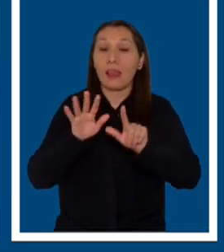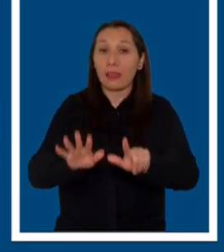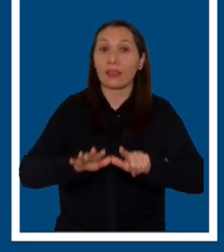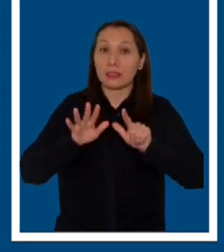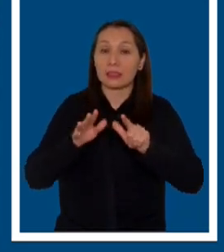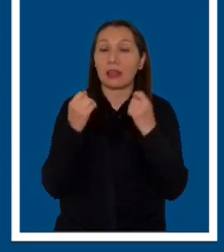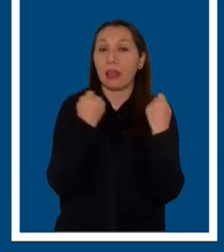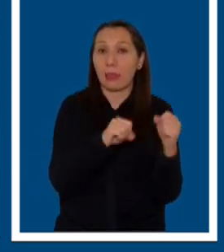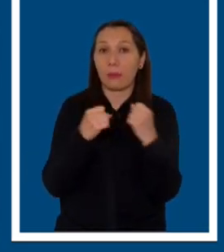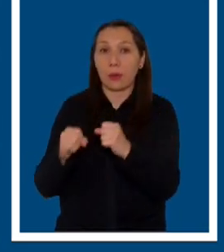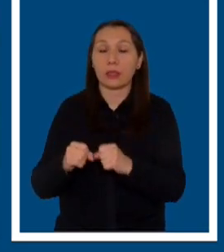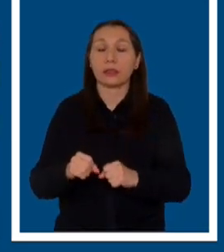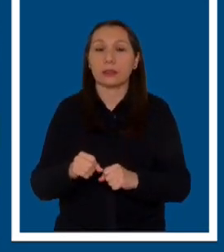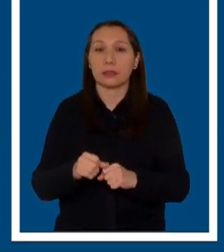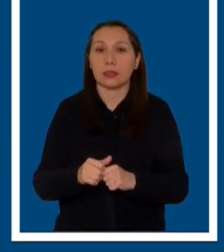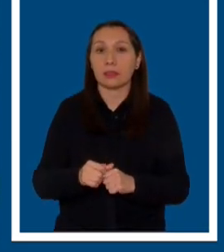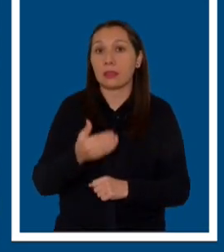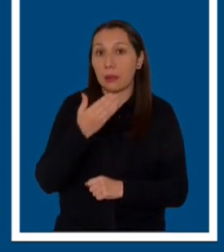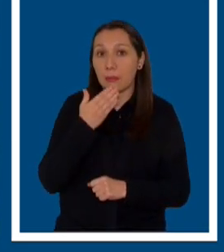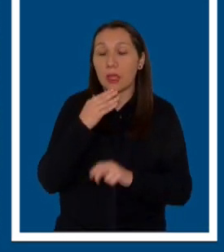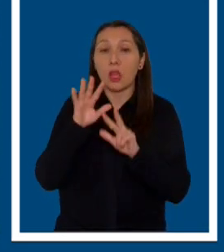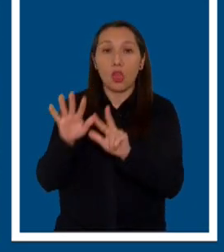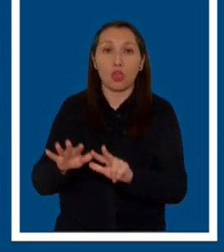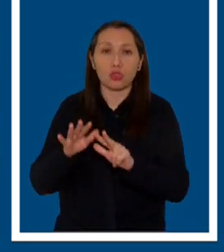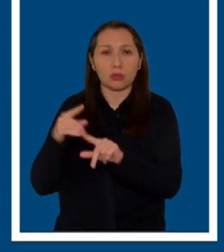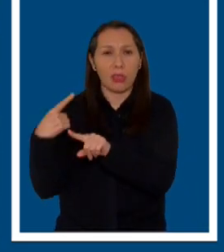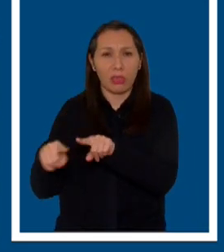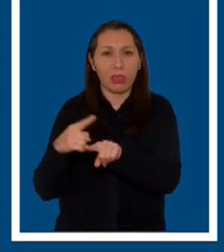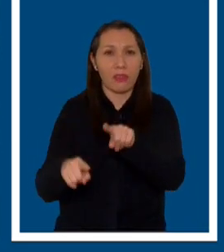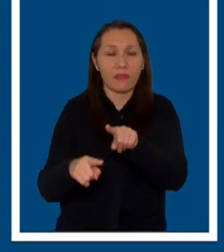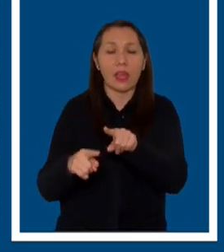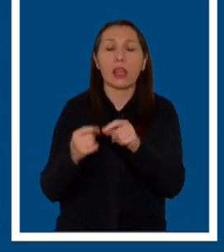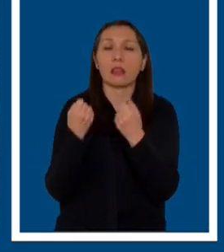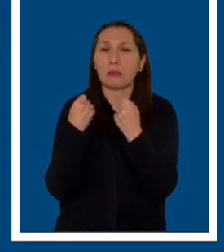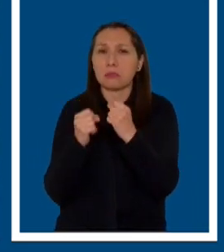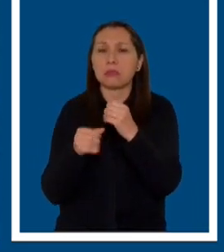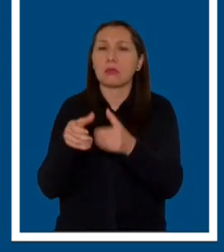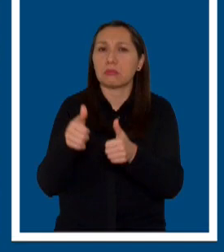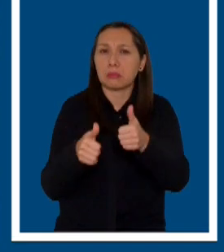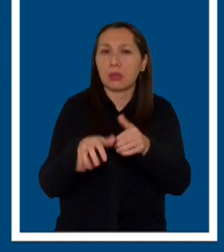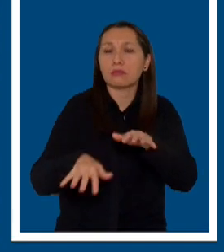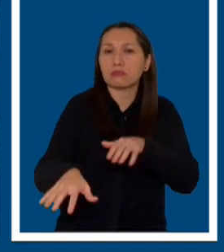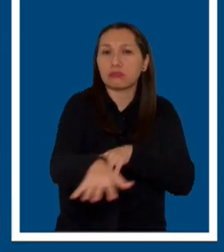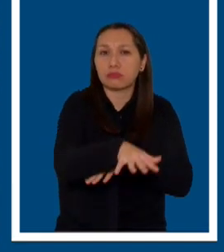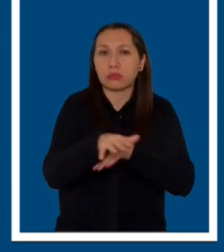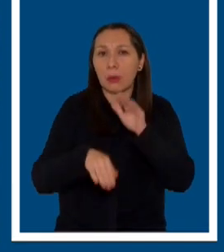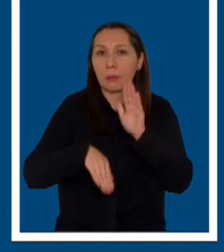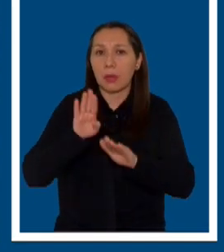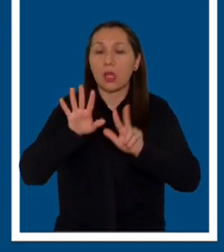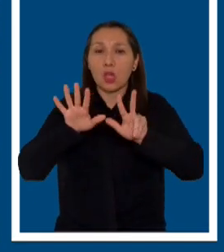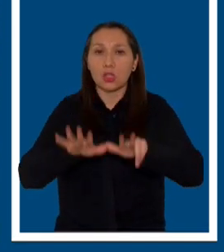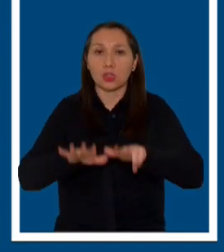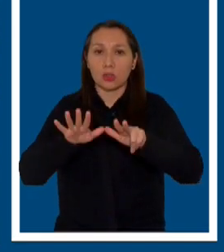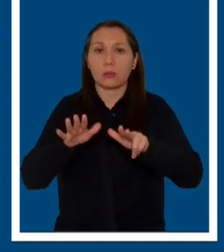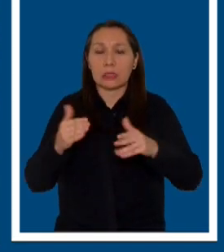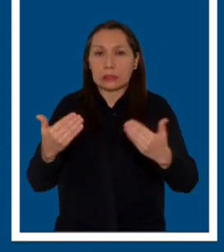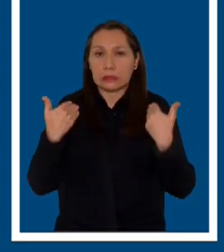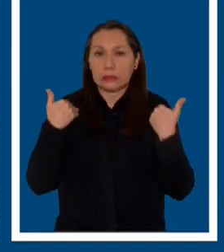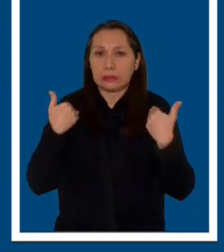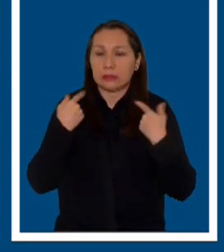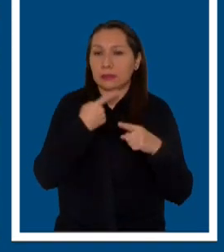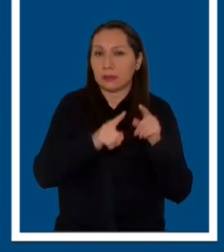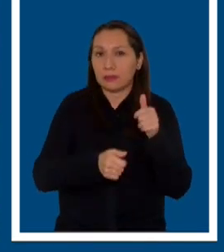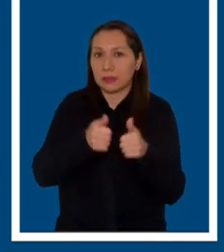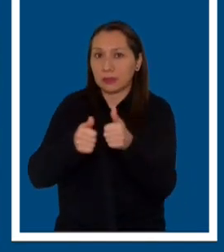deportes y diecie y 18 disciplinas también van a permitirles a estos más de ocho mil atletas